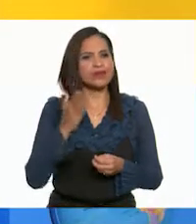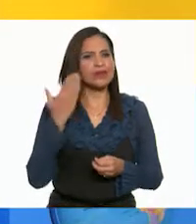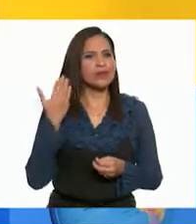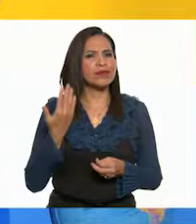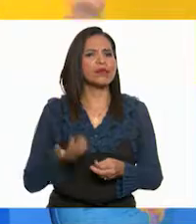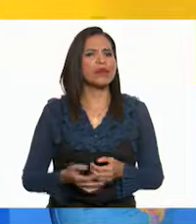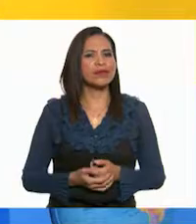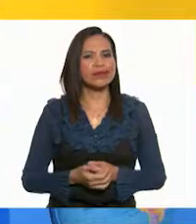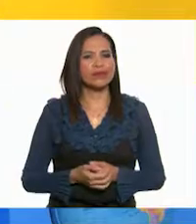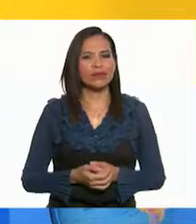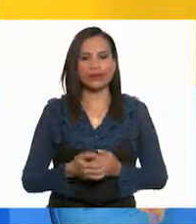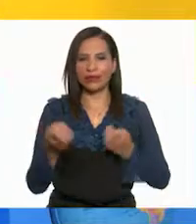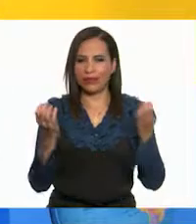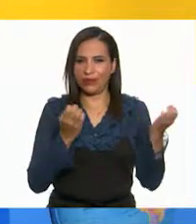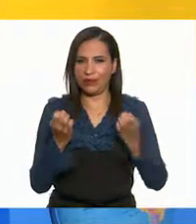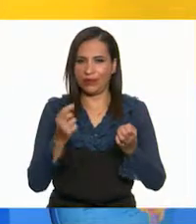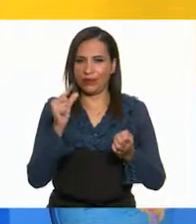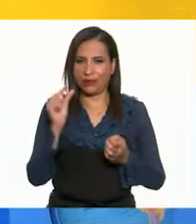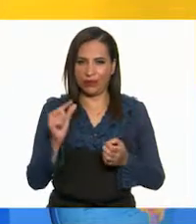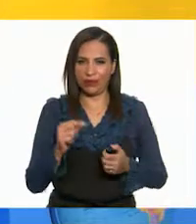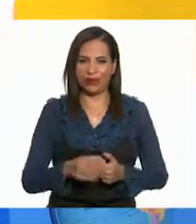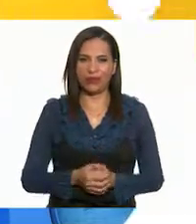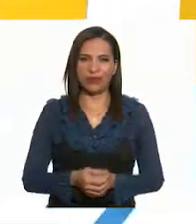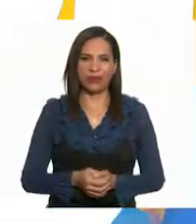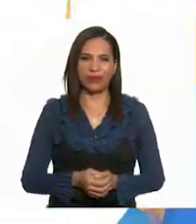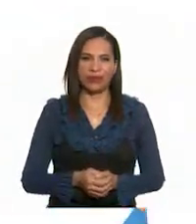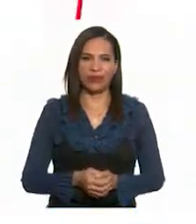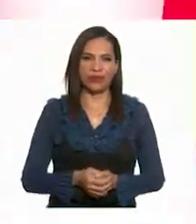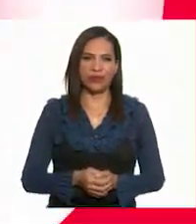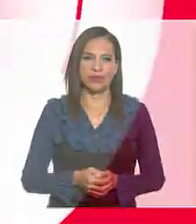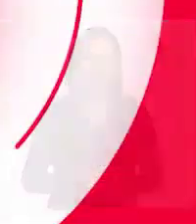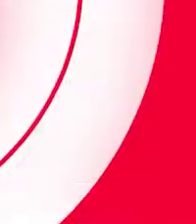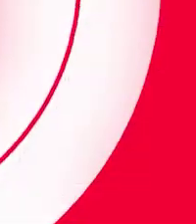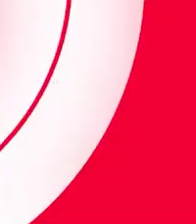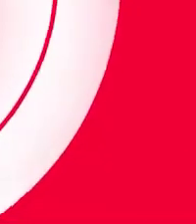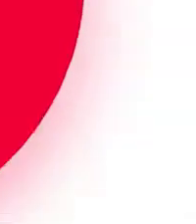antes, vamos a movernos un poco.